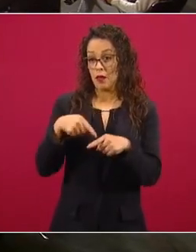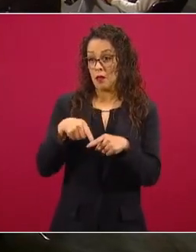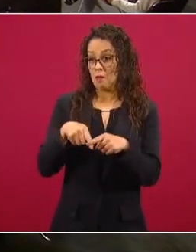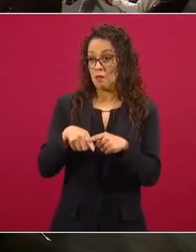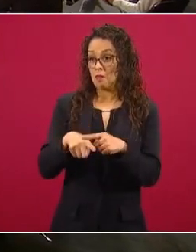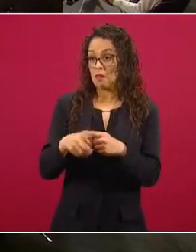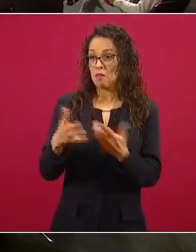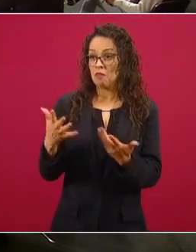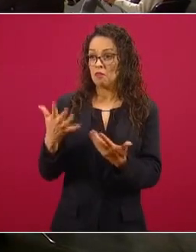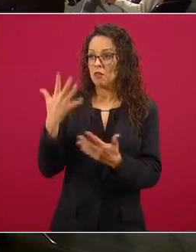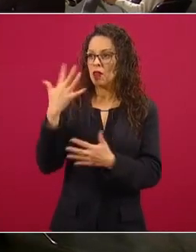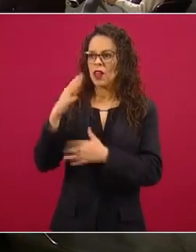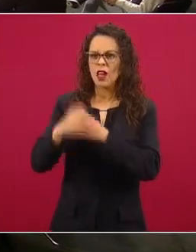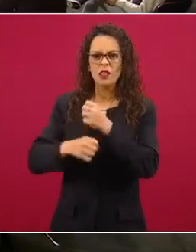a la fecha, una cosa nueva.